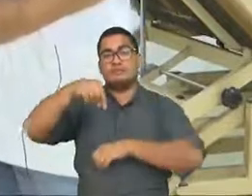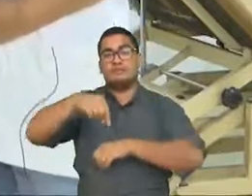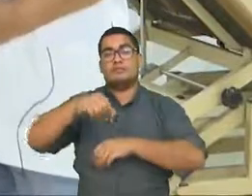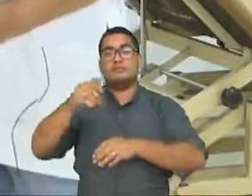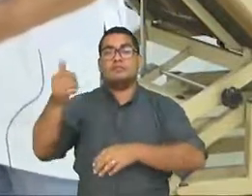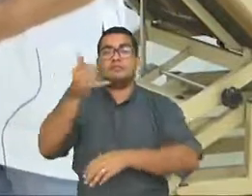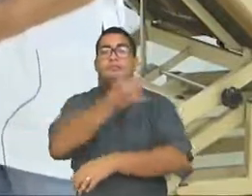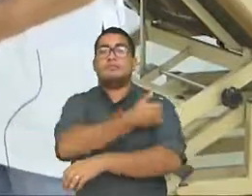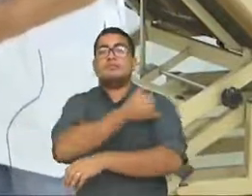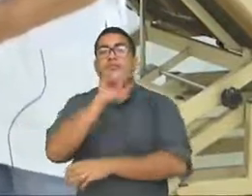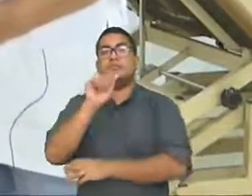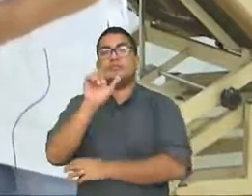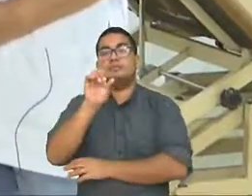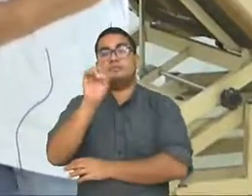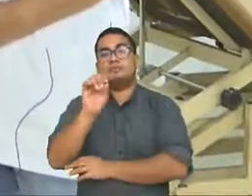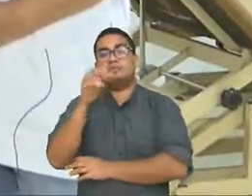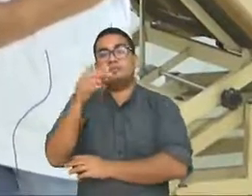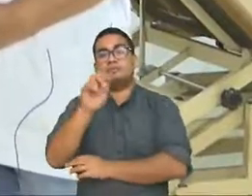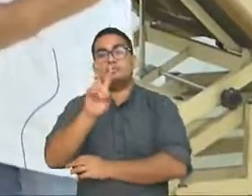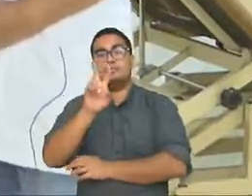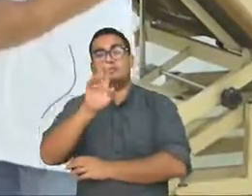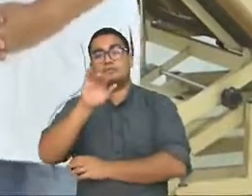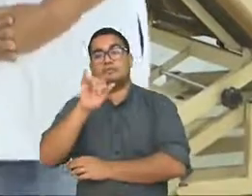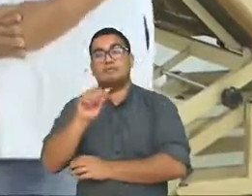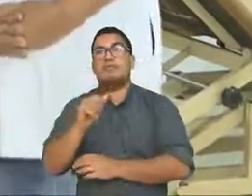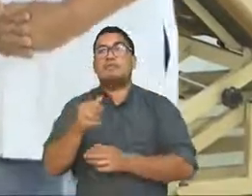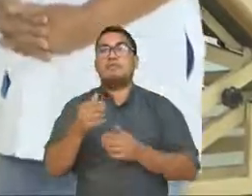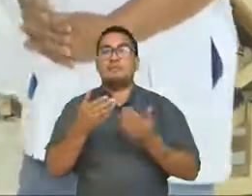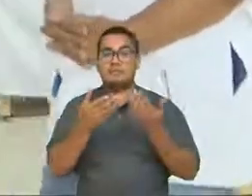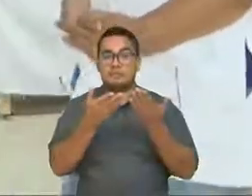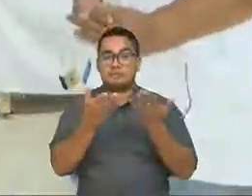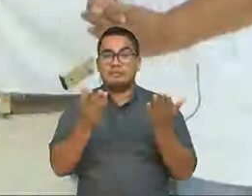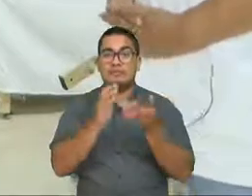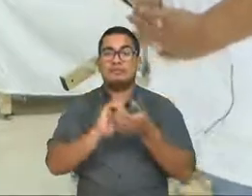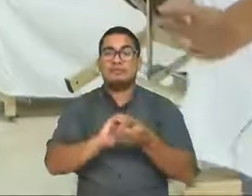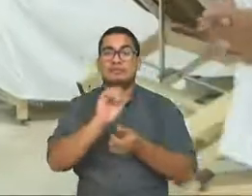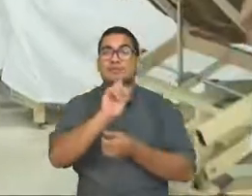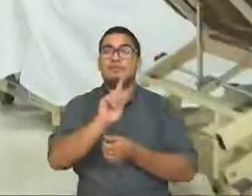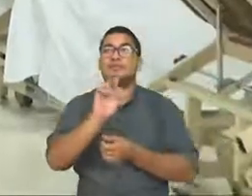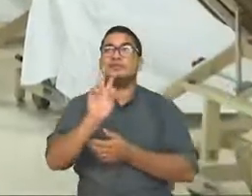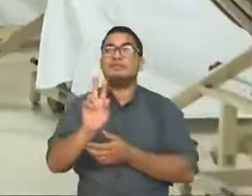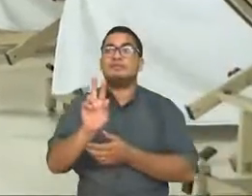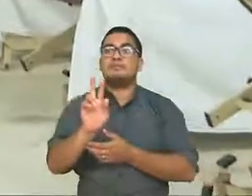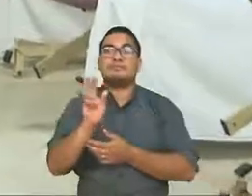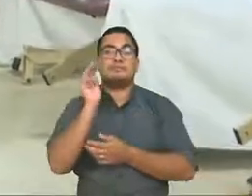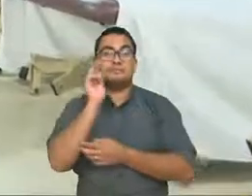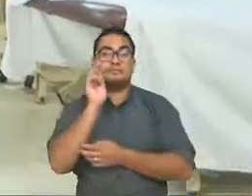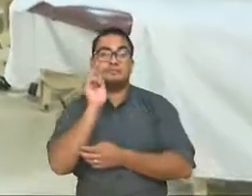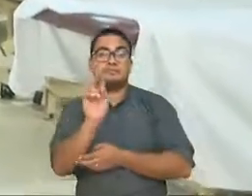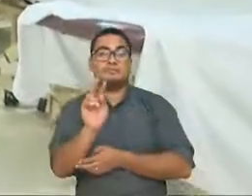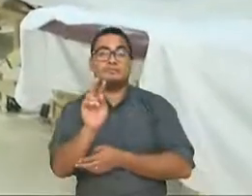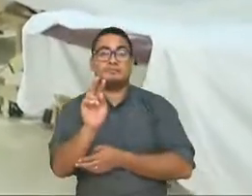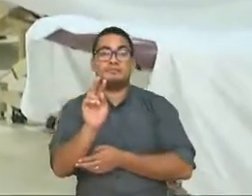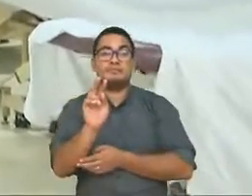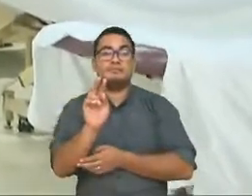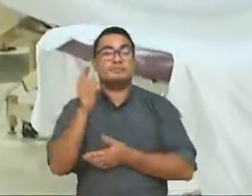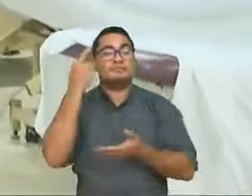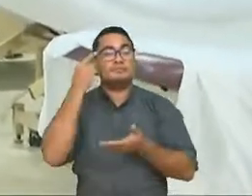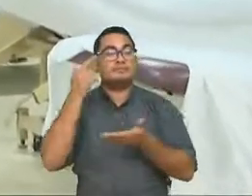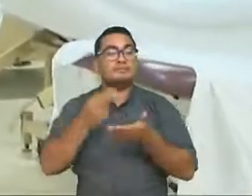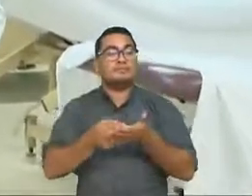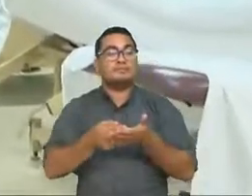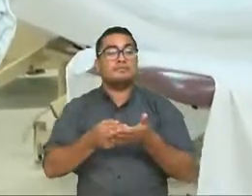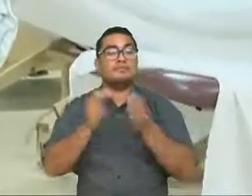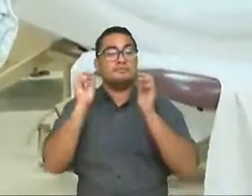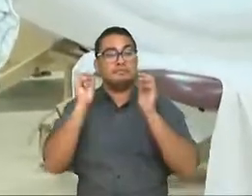en el Hospital Aldo Chavarría. Gracias, compañera. Gracias también a usted, amigo televidente, por su sintonía. Recuerde que usted